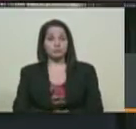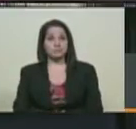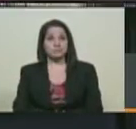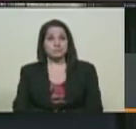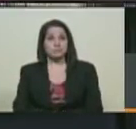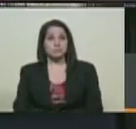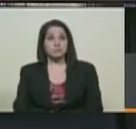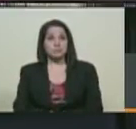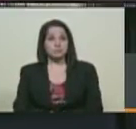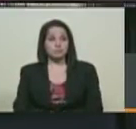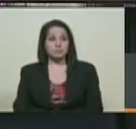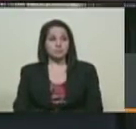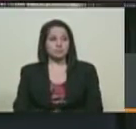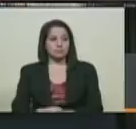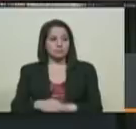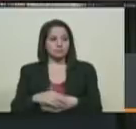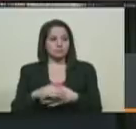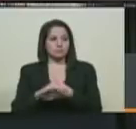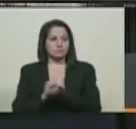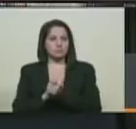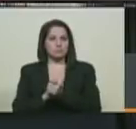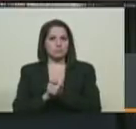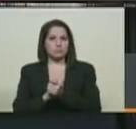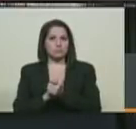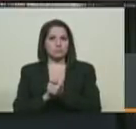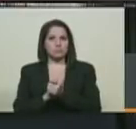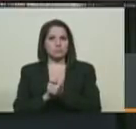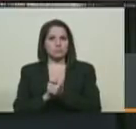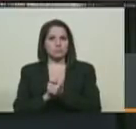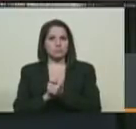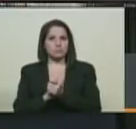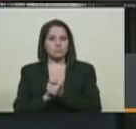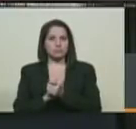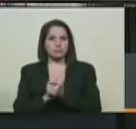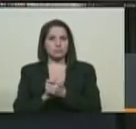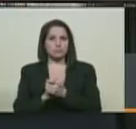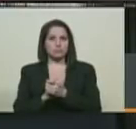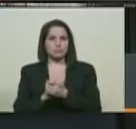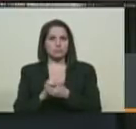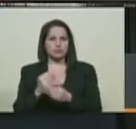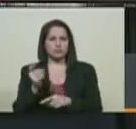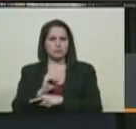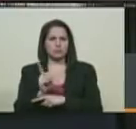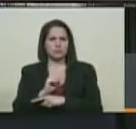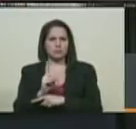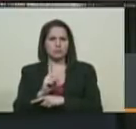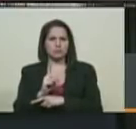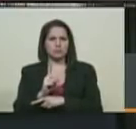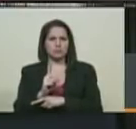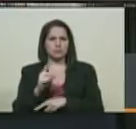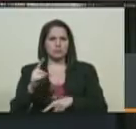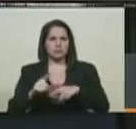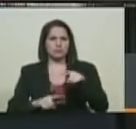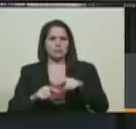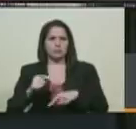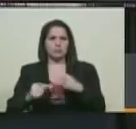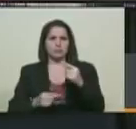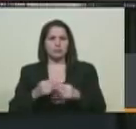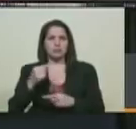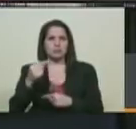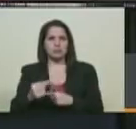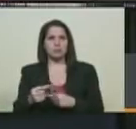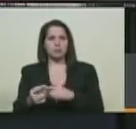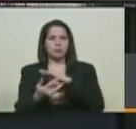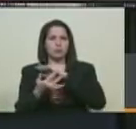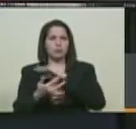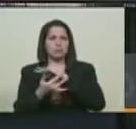compañero Carlos Quinto de Venezuela, Carlos Vargas, y nuestro ministro tecnólogo,